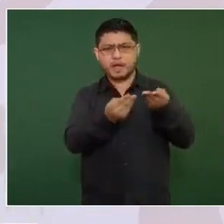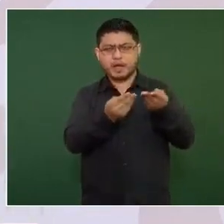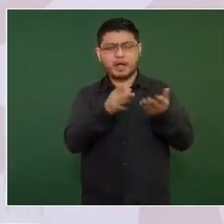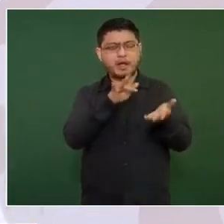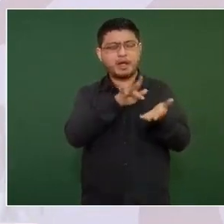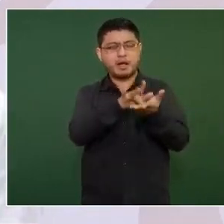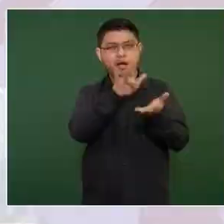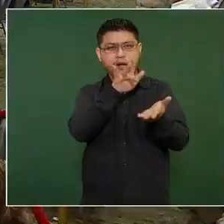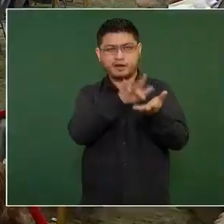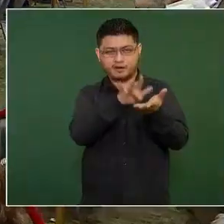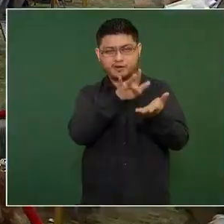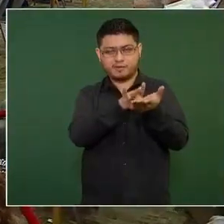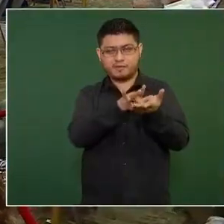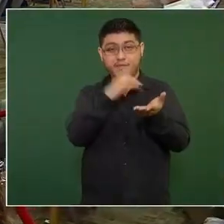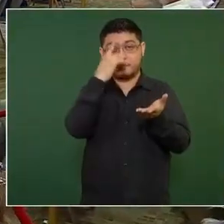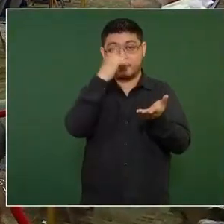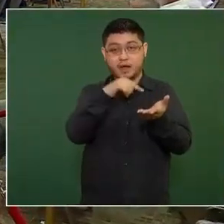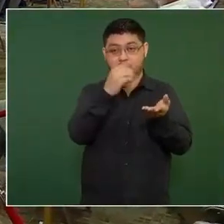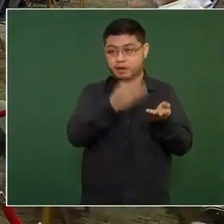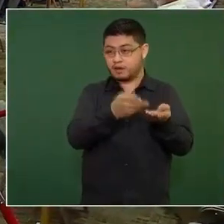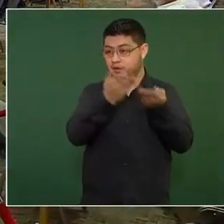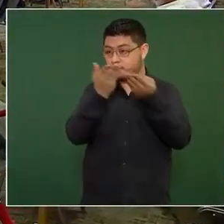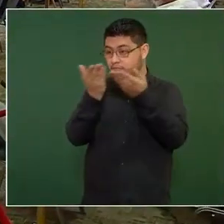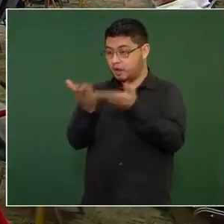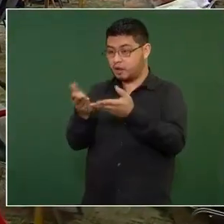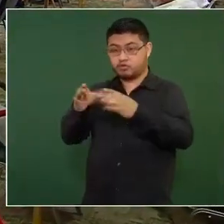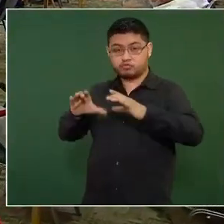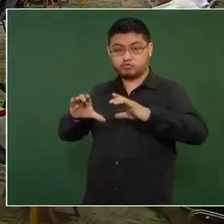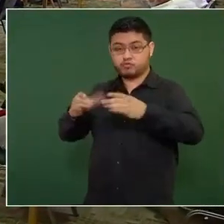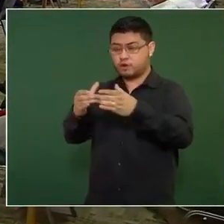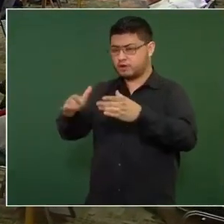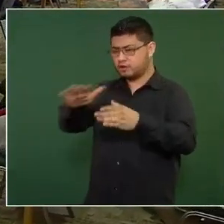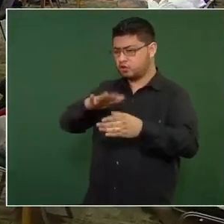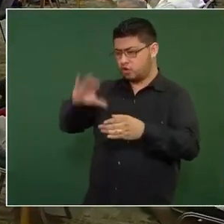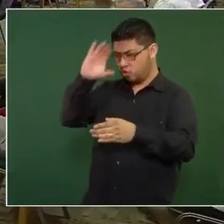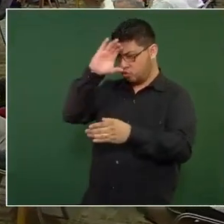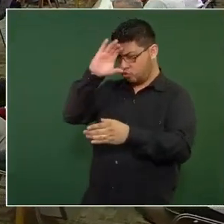apoyo a las etnias, a las culturas indígenas del país.